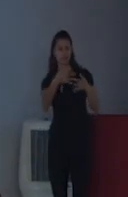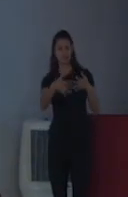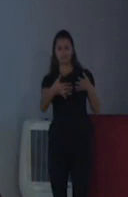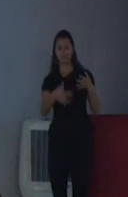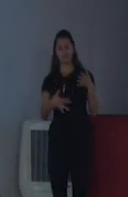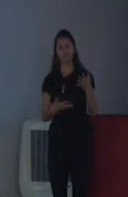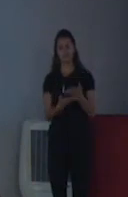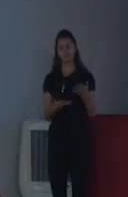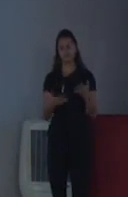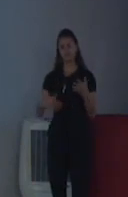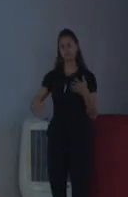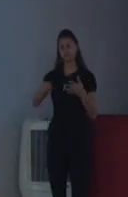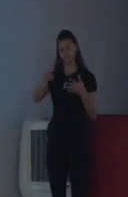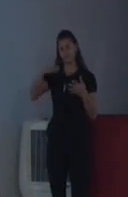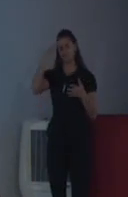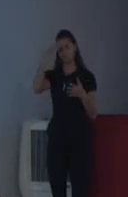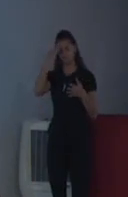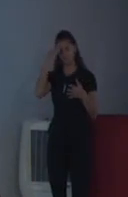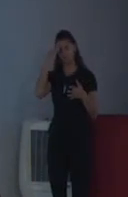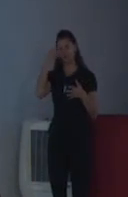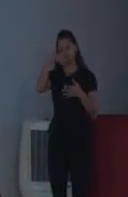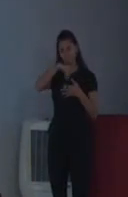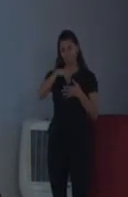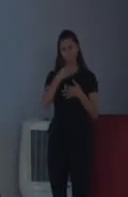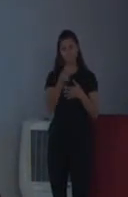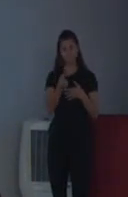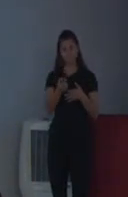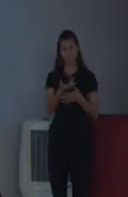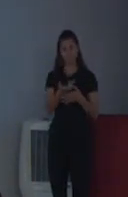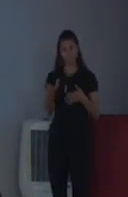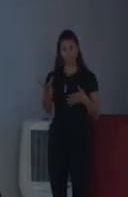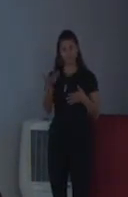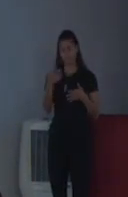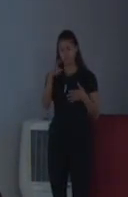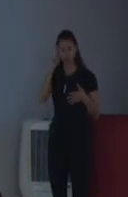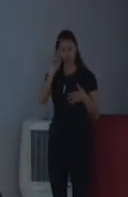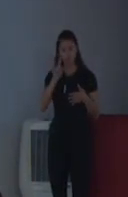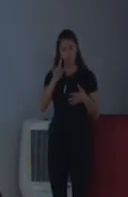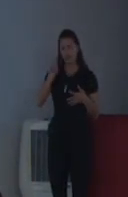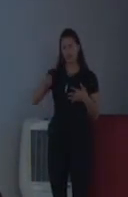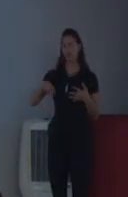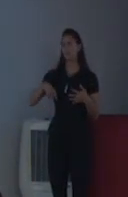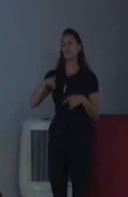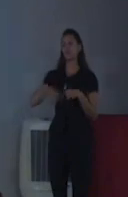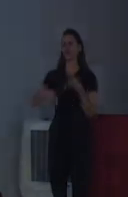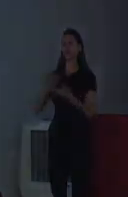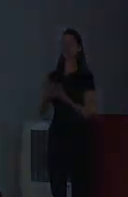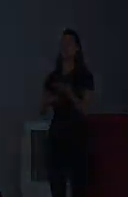arandelas son las que ustedes tienen que saber, porque si no las saben, no las pueden reclamar.